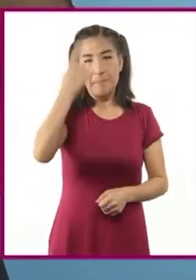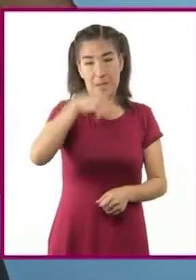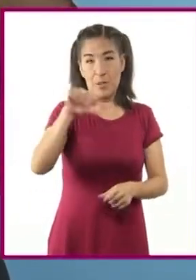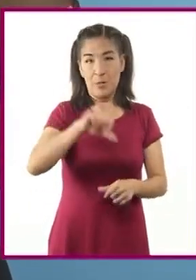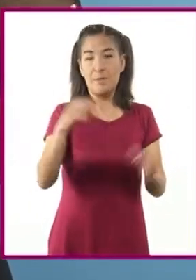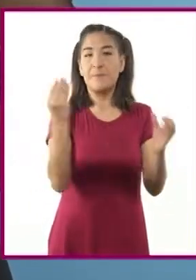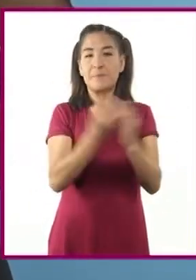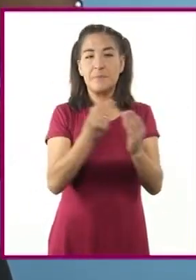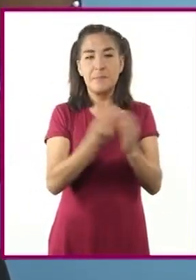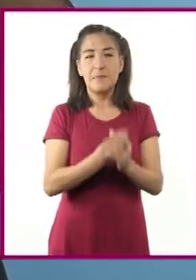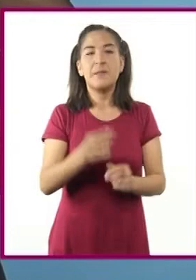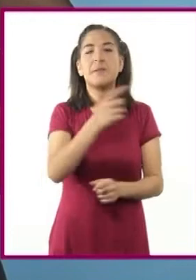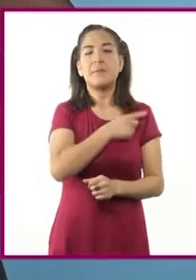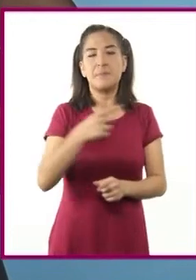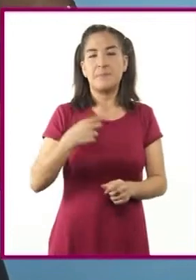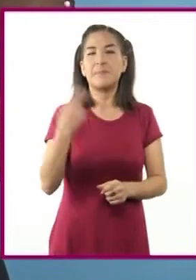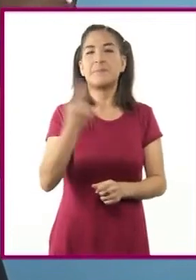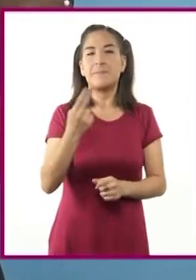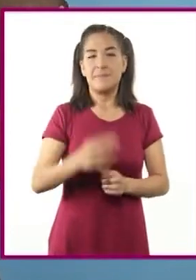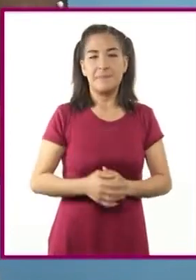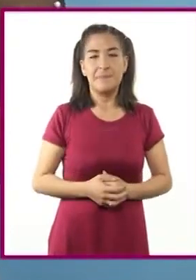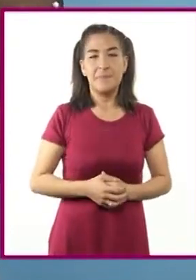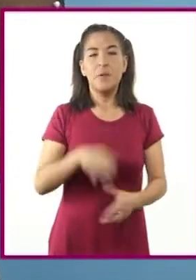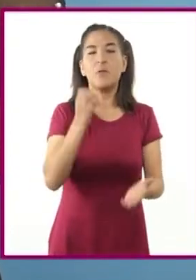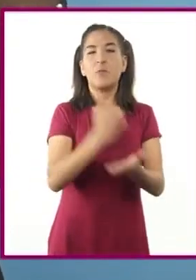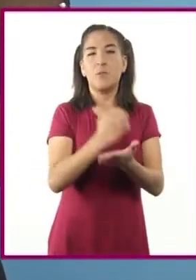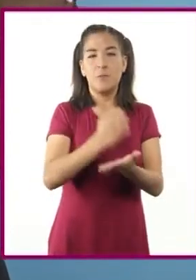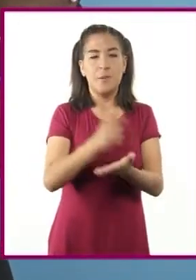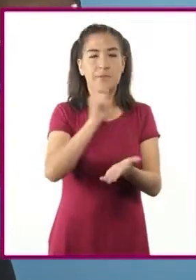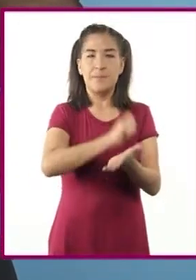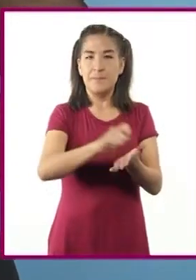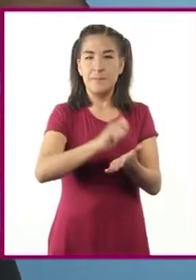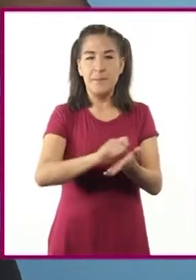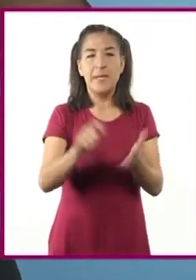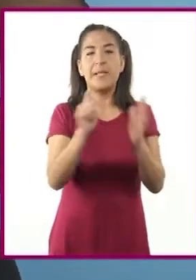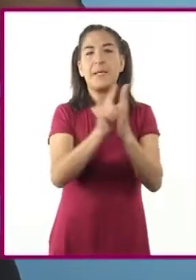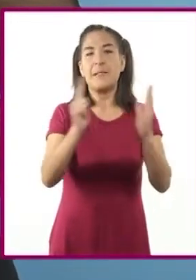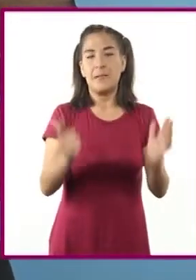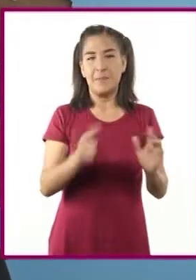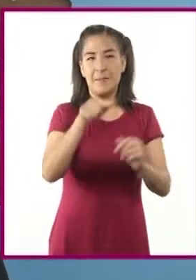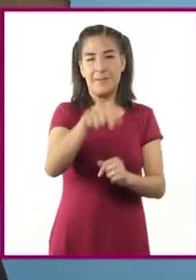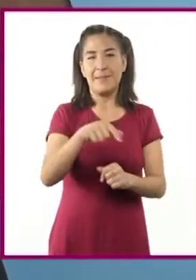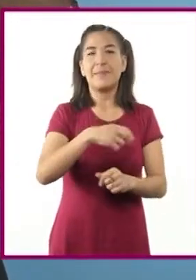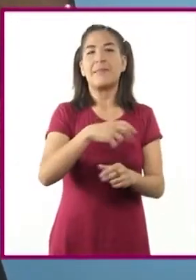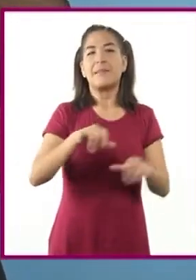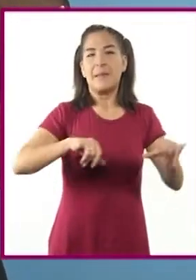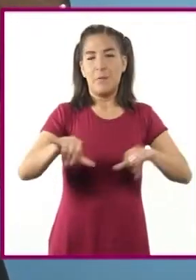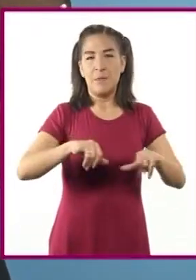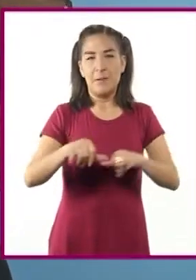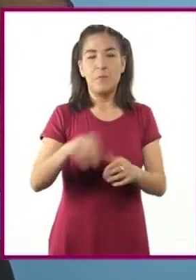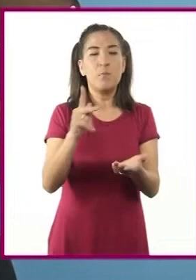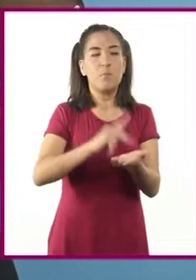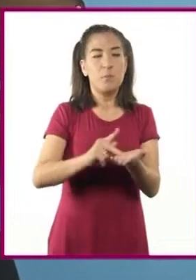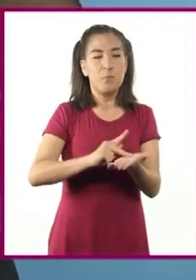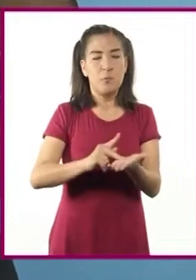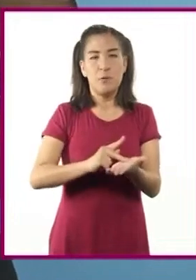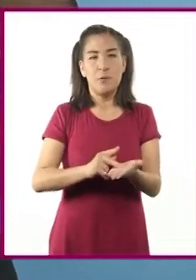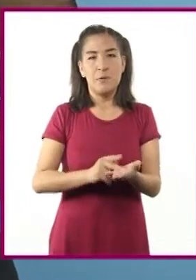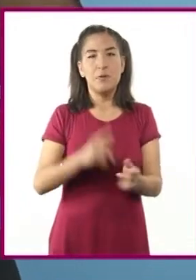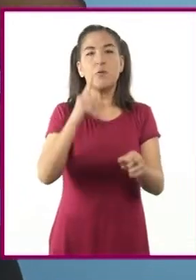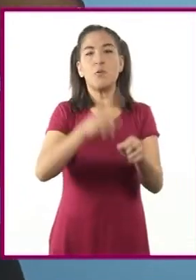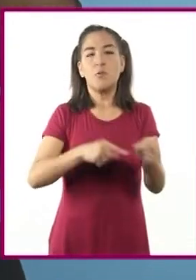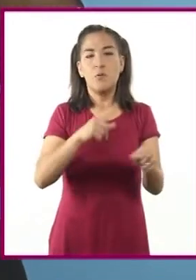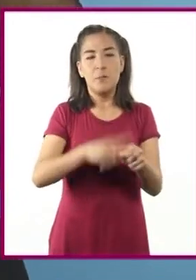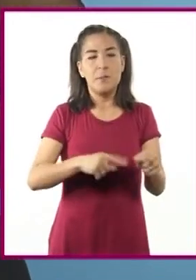esta sesión, vamos a necesitar cuaderno de notas, libro de texto de geografía, bolígrafos,